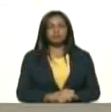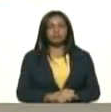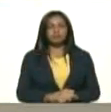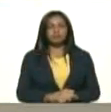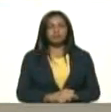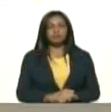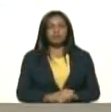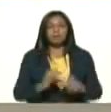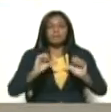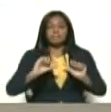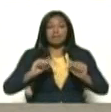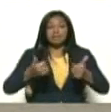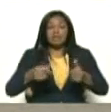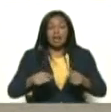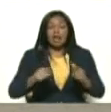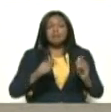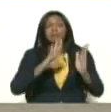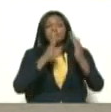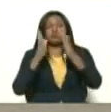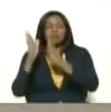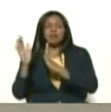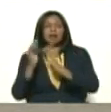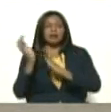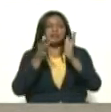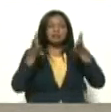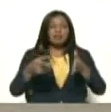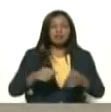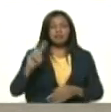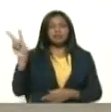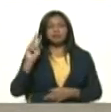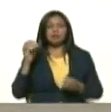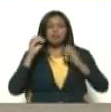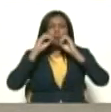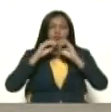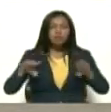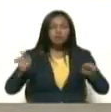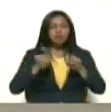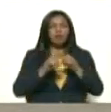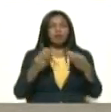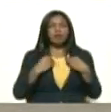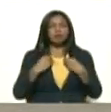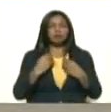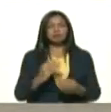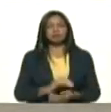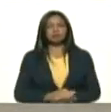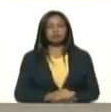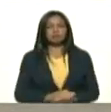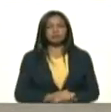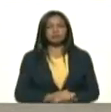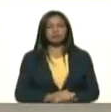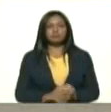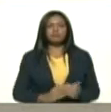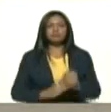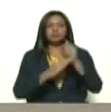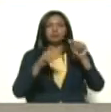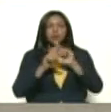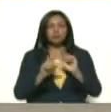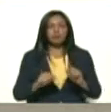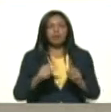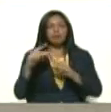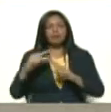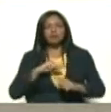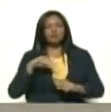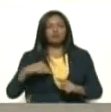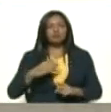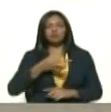la Biblioteca Cristiana de Venezuela para difundir la vida, la doctrina y la palabra de